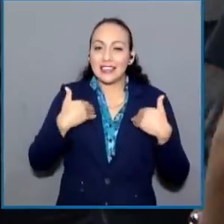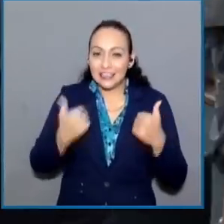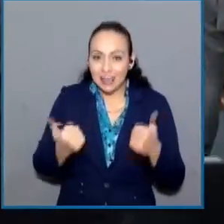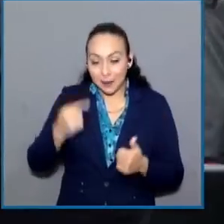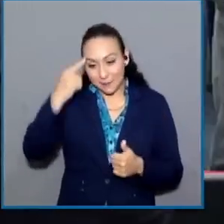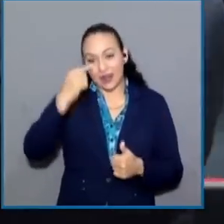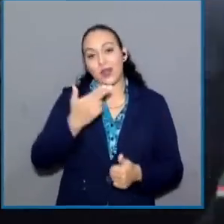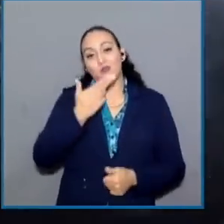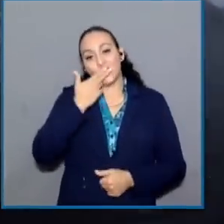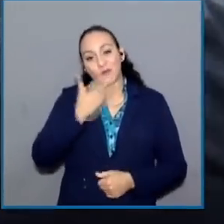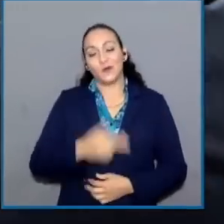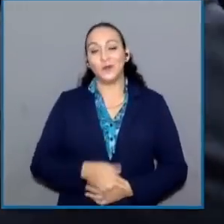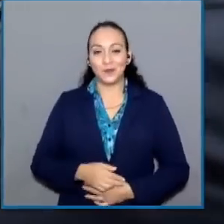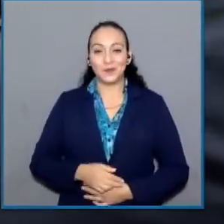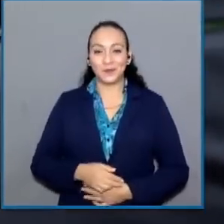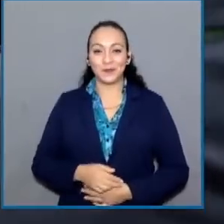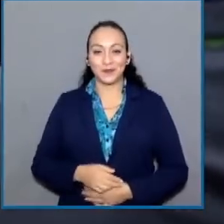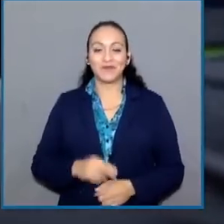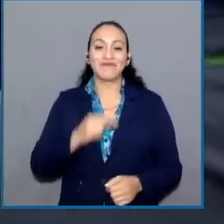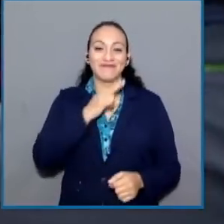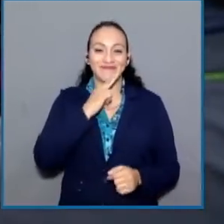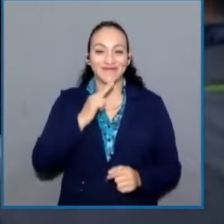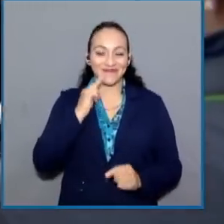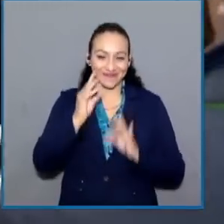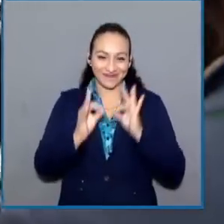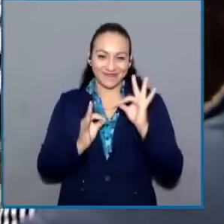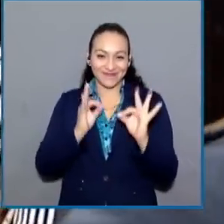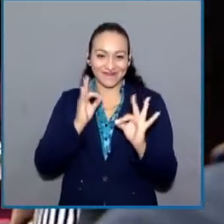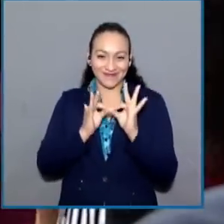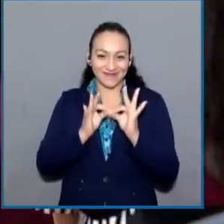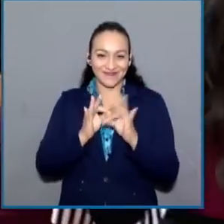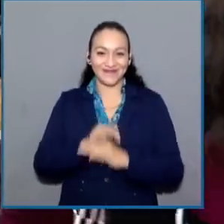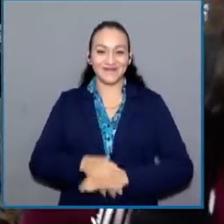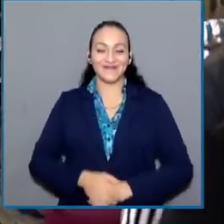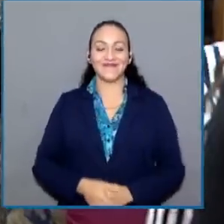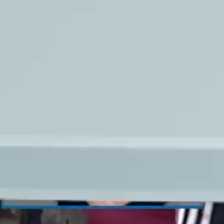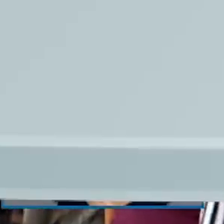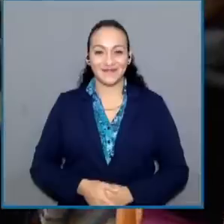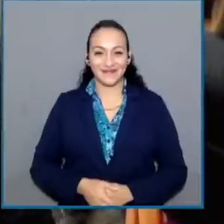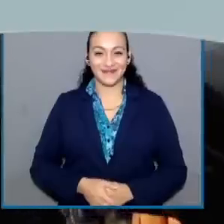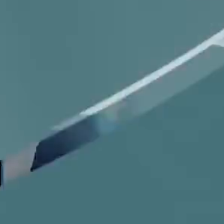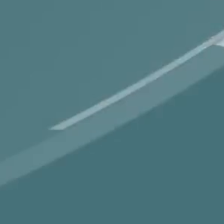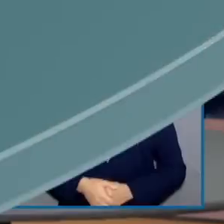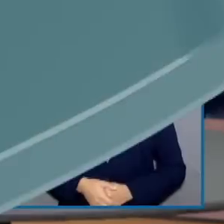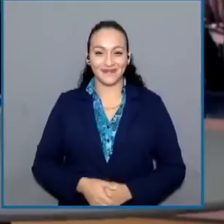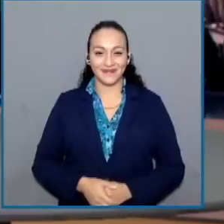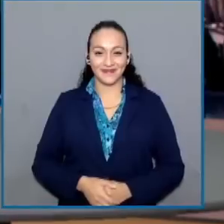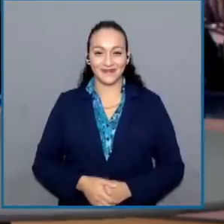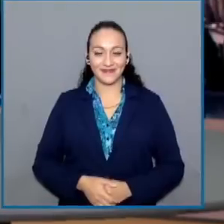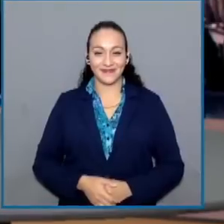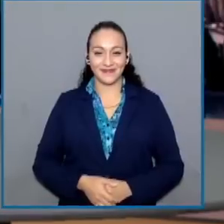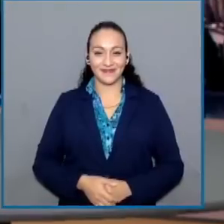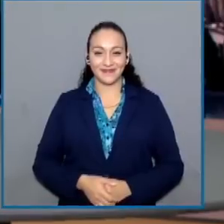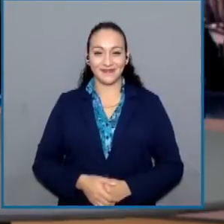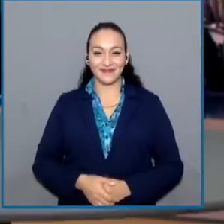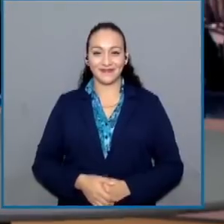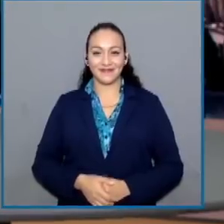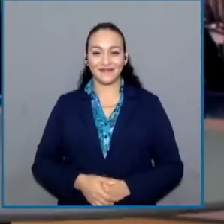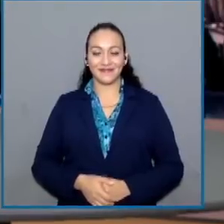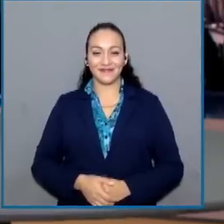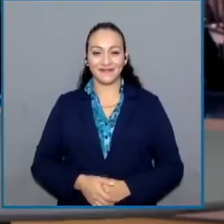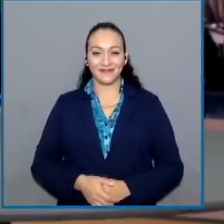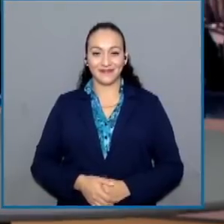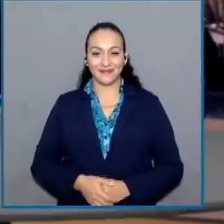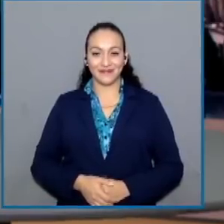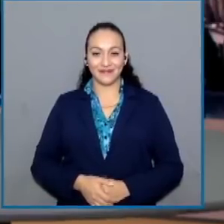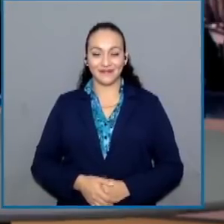Para el canal del Poder Judicial de la Federación, Juan Carlos González. Y la segunda